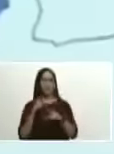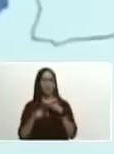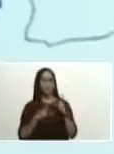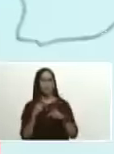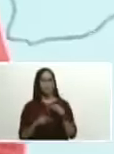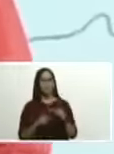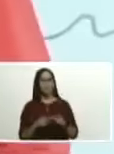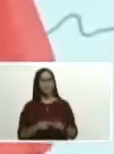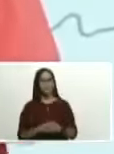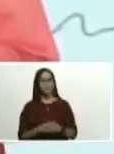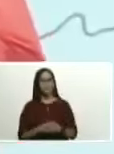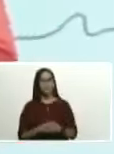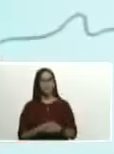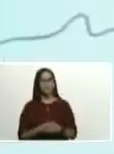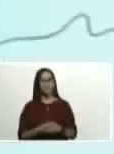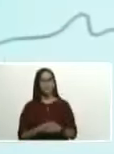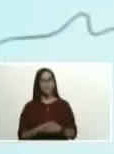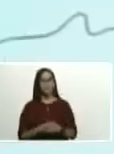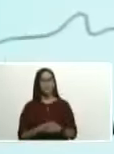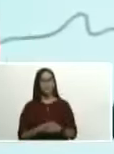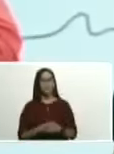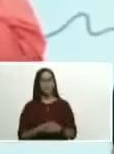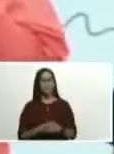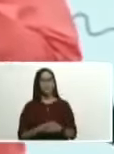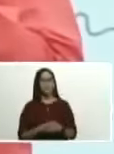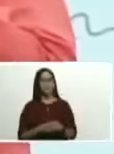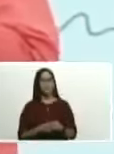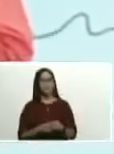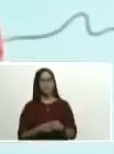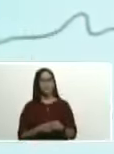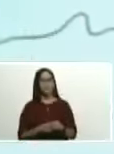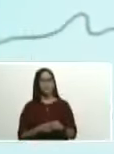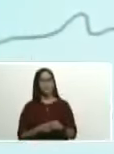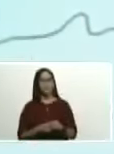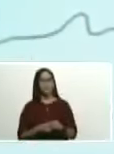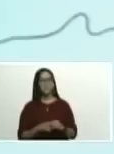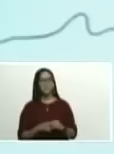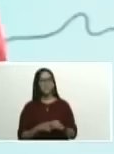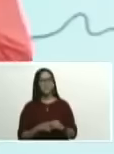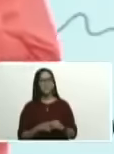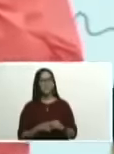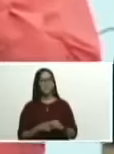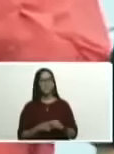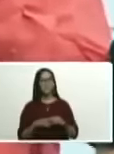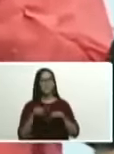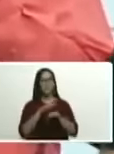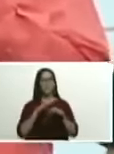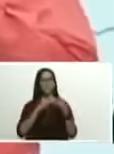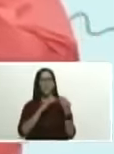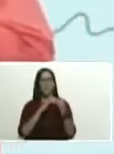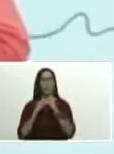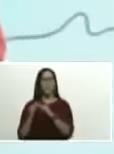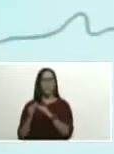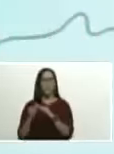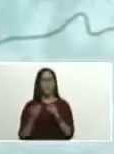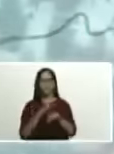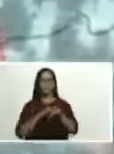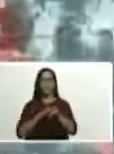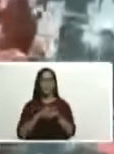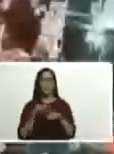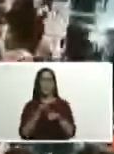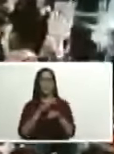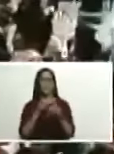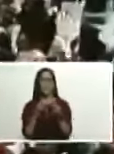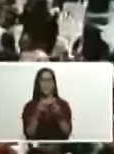produciendo. ¿Y qué quiere? Ministra de Comercio, Delcy Álvarez, ¿está